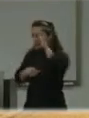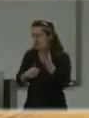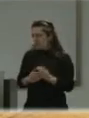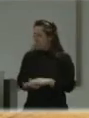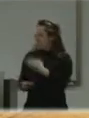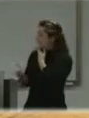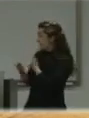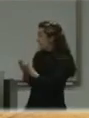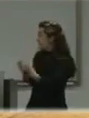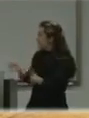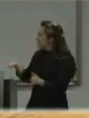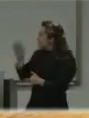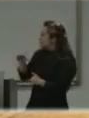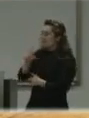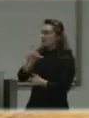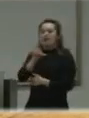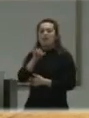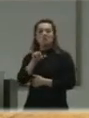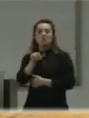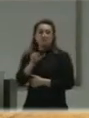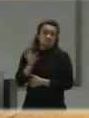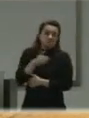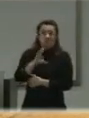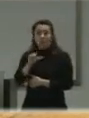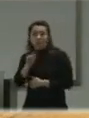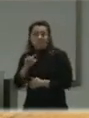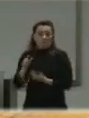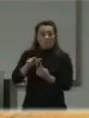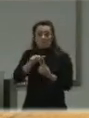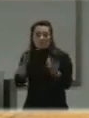Laura Camila quién quiere